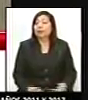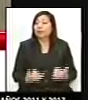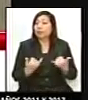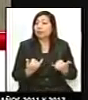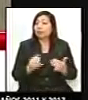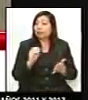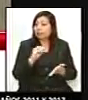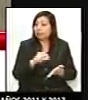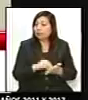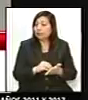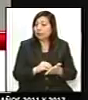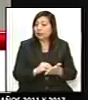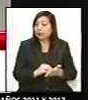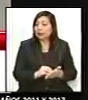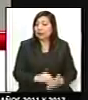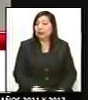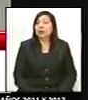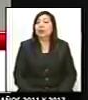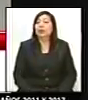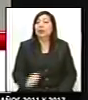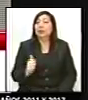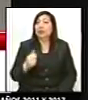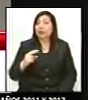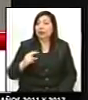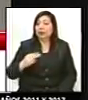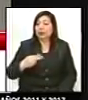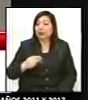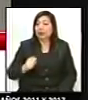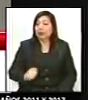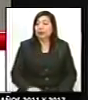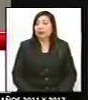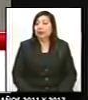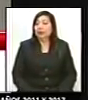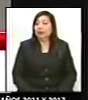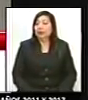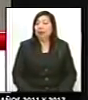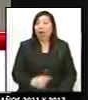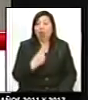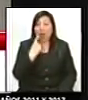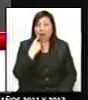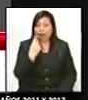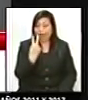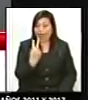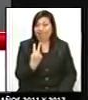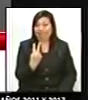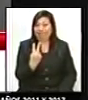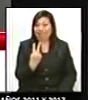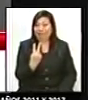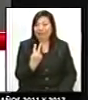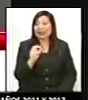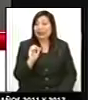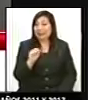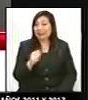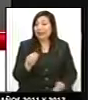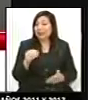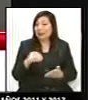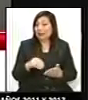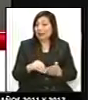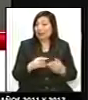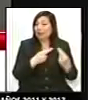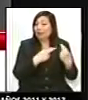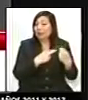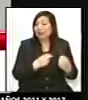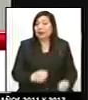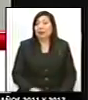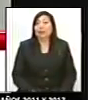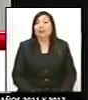ese punto, el señor Pedro Emilio Sánchez Gamarra y el señor Jorge Alejandro León Ballén habrían incurrido en